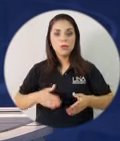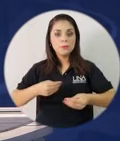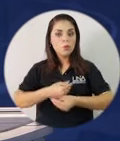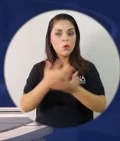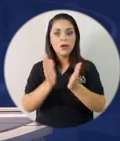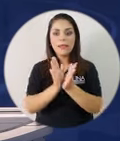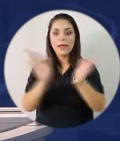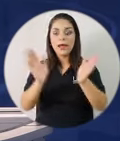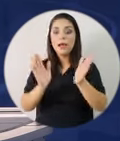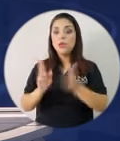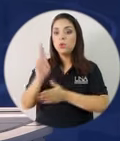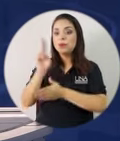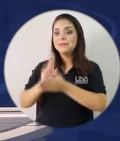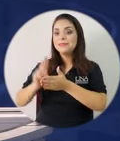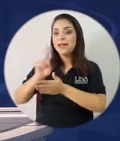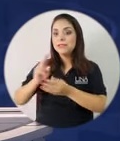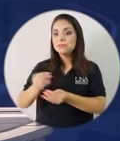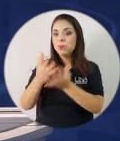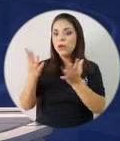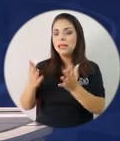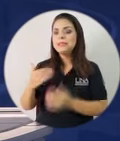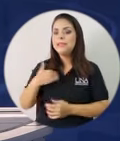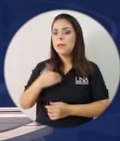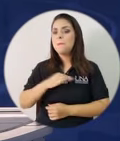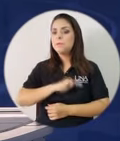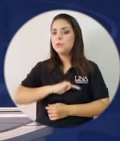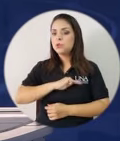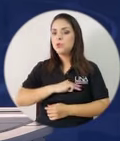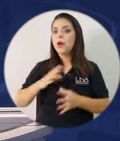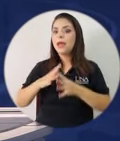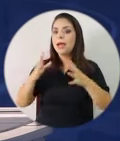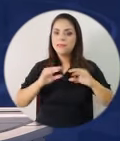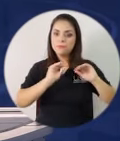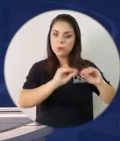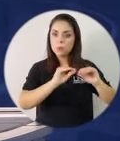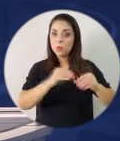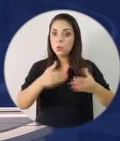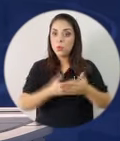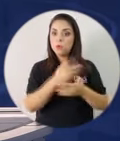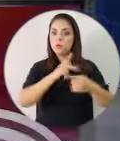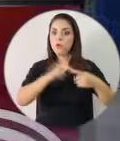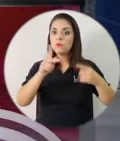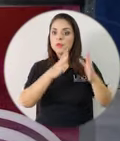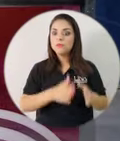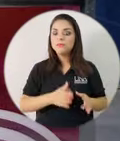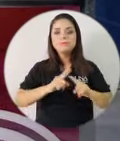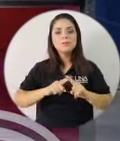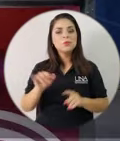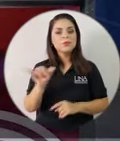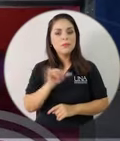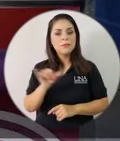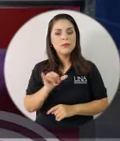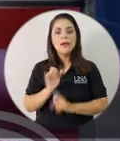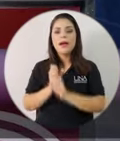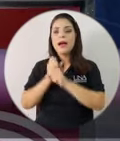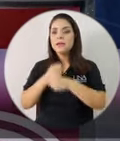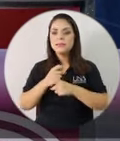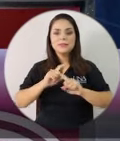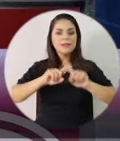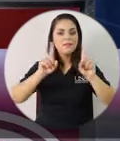general, bueno, y en el caso de las universidades públicas, la gran misión que tienen no solo en la formación de nuevos profesionales, sino también eso que usted mencionaba de